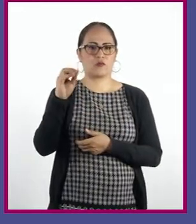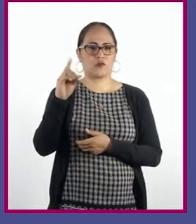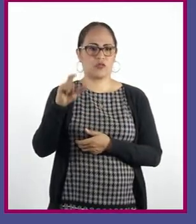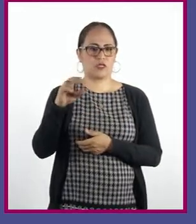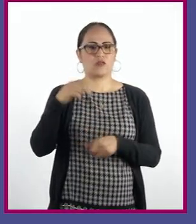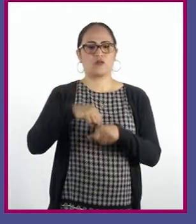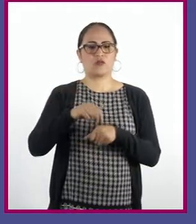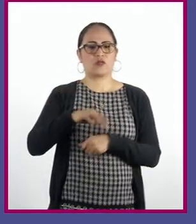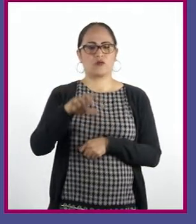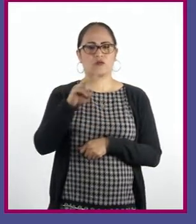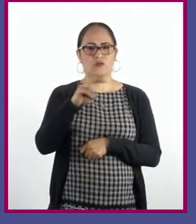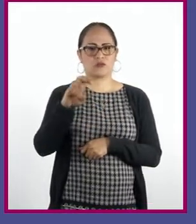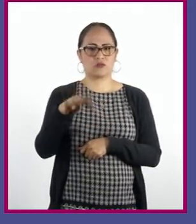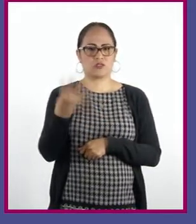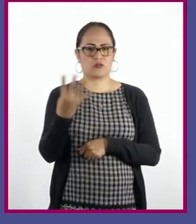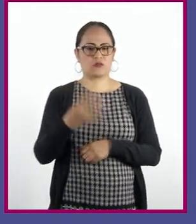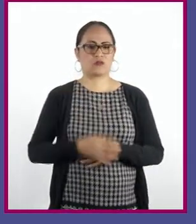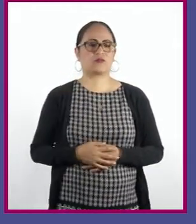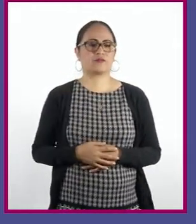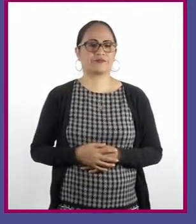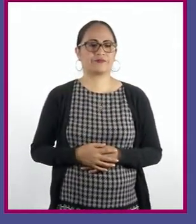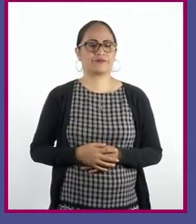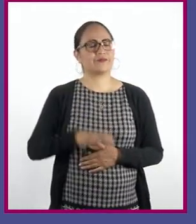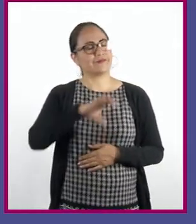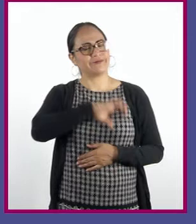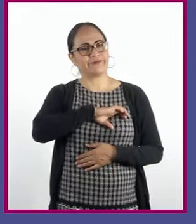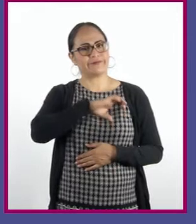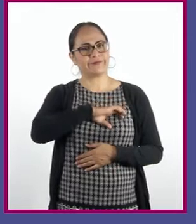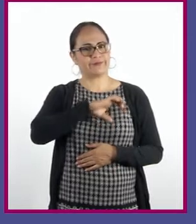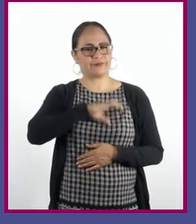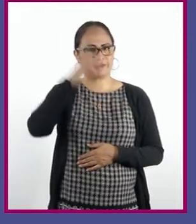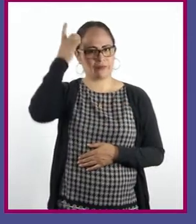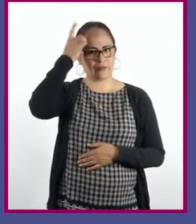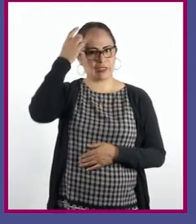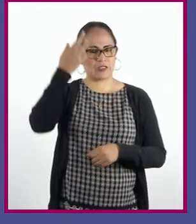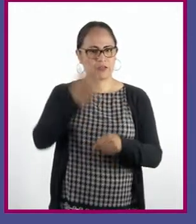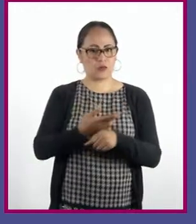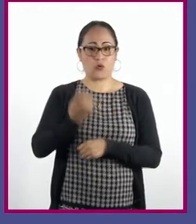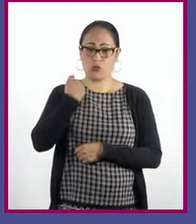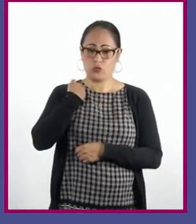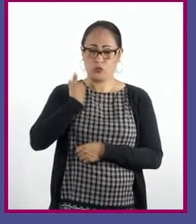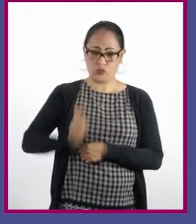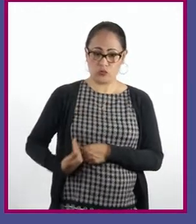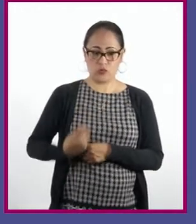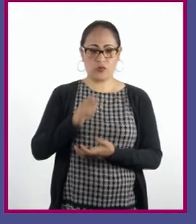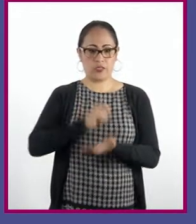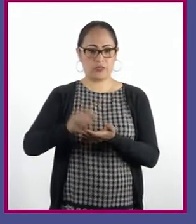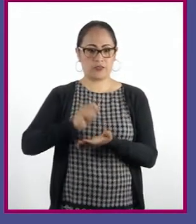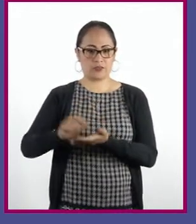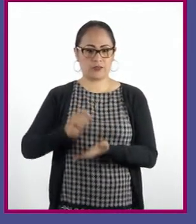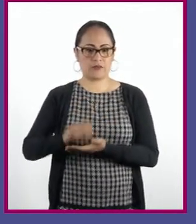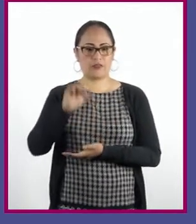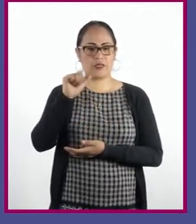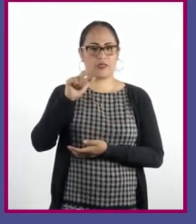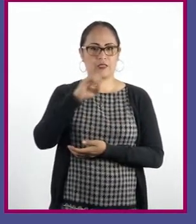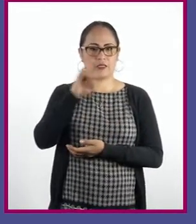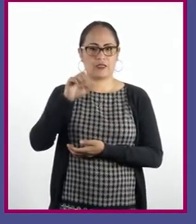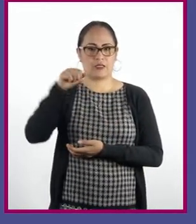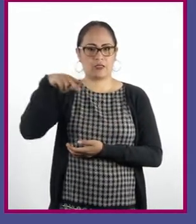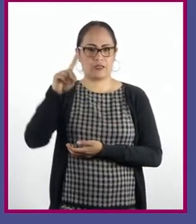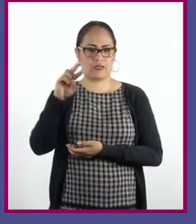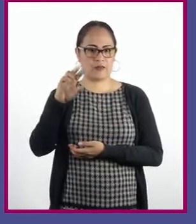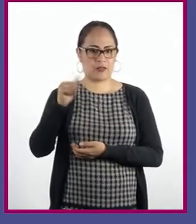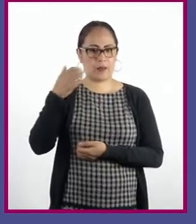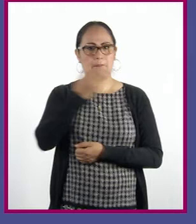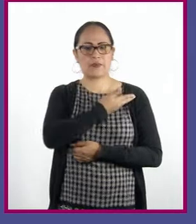Colonia General Anaya. Estimado director, la que suscribe, Alejandra Martínez Belmonte, presidenta de la Sociedad